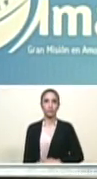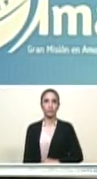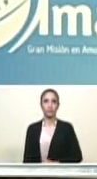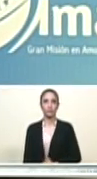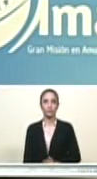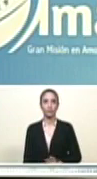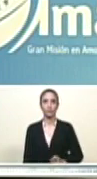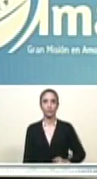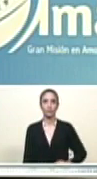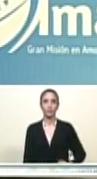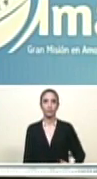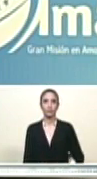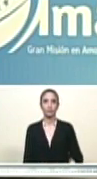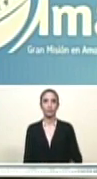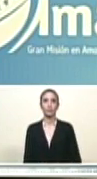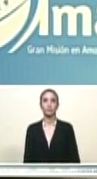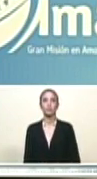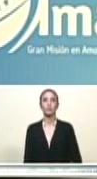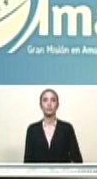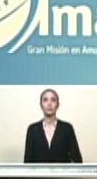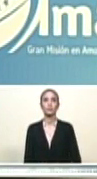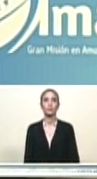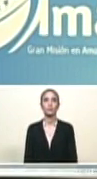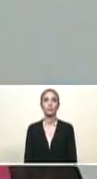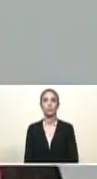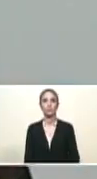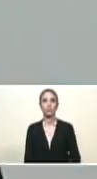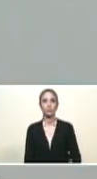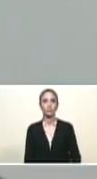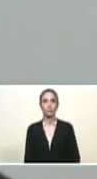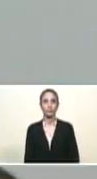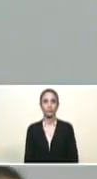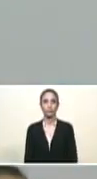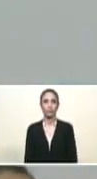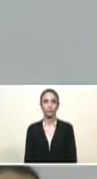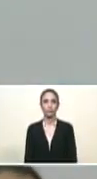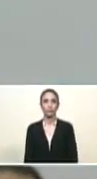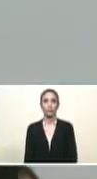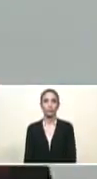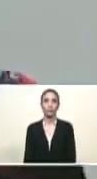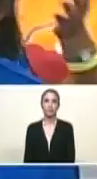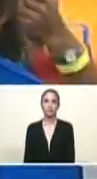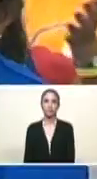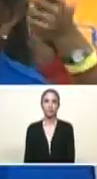a la Chiche Manaure, a Lady Argelia Manaure de Costas,